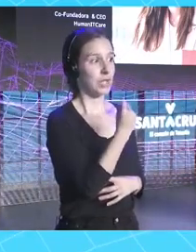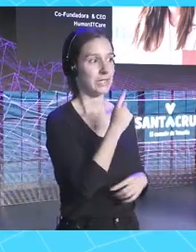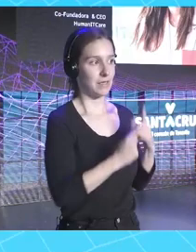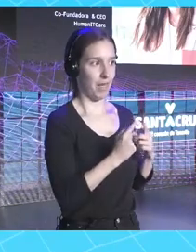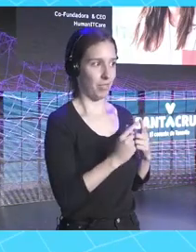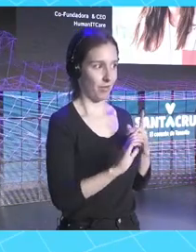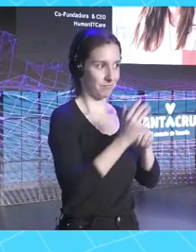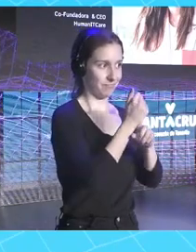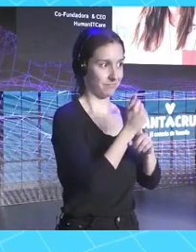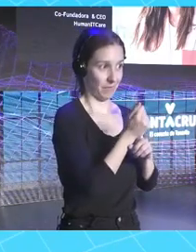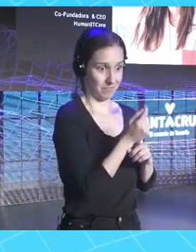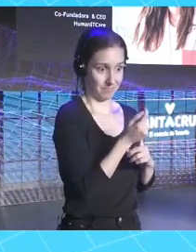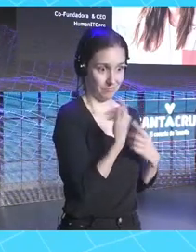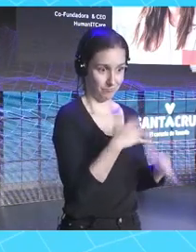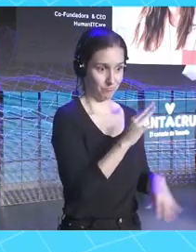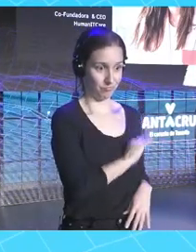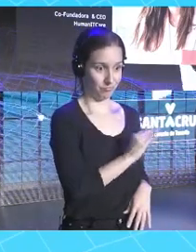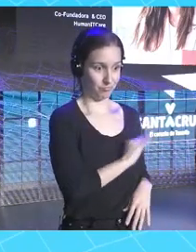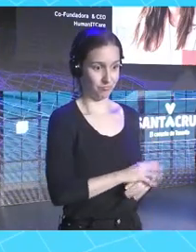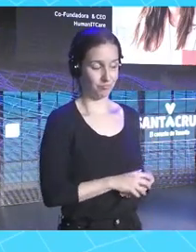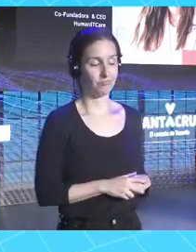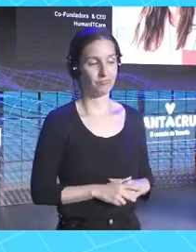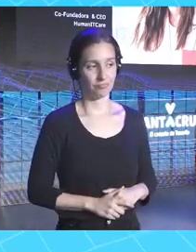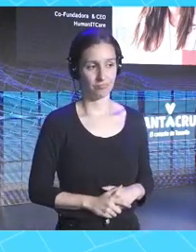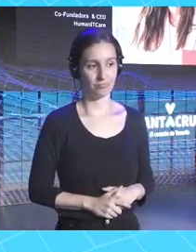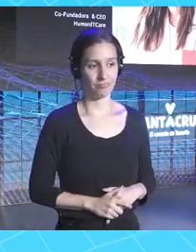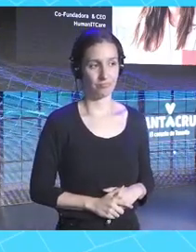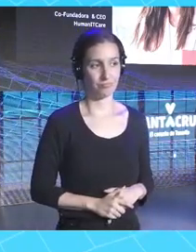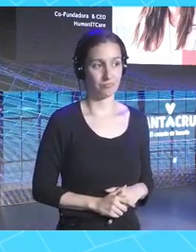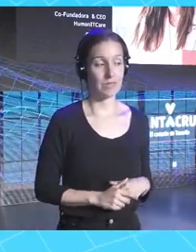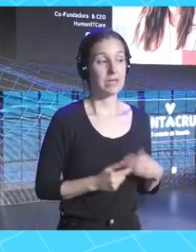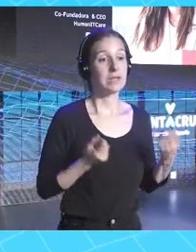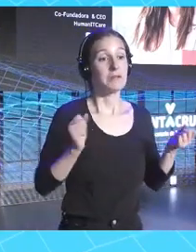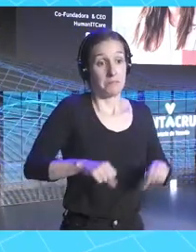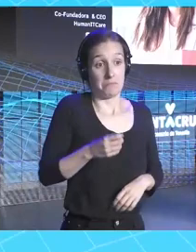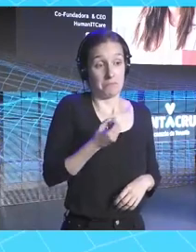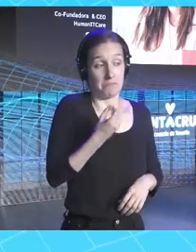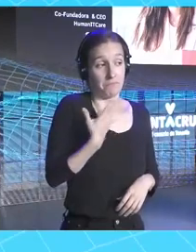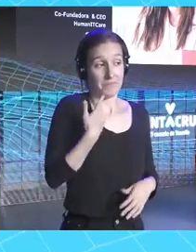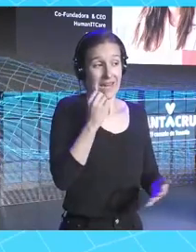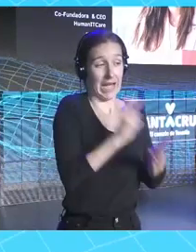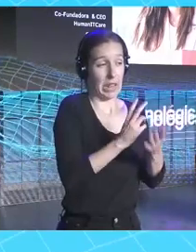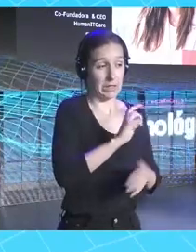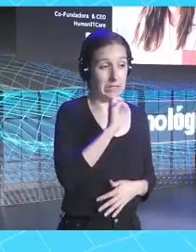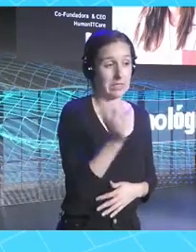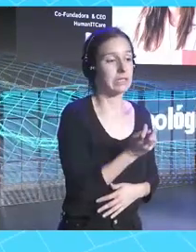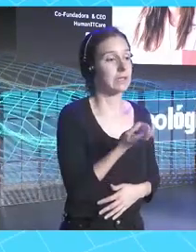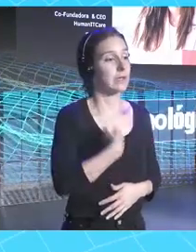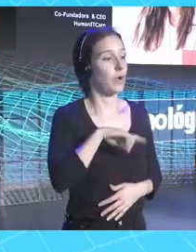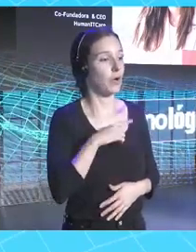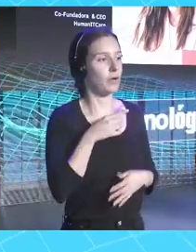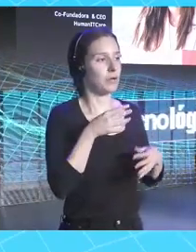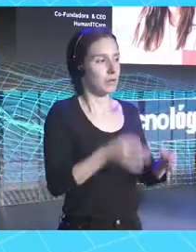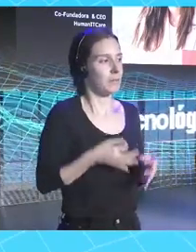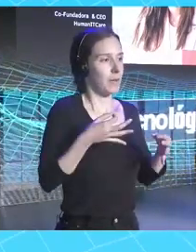siguientes pasos ahora mismo Pues tenemos muchos retos yo creo siempre digo creo que siempre está todo por